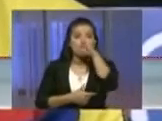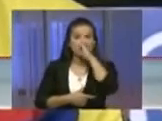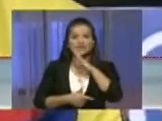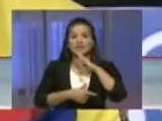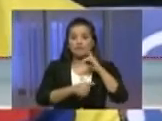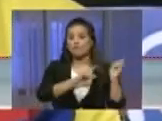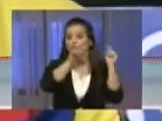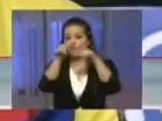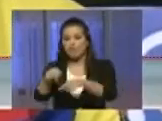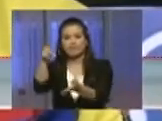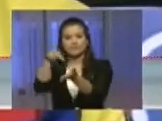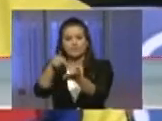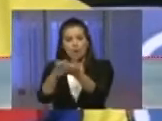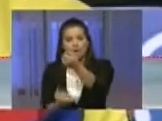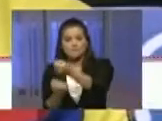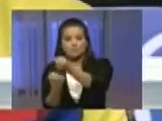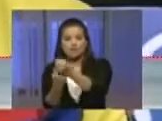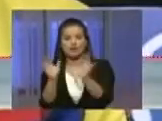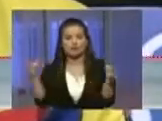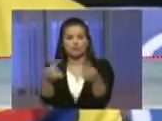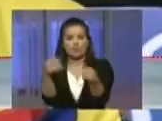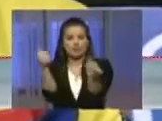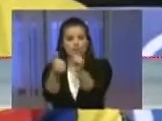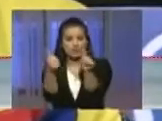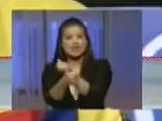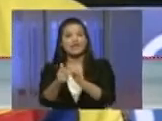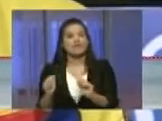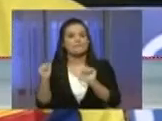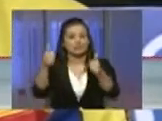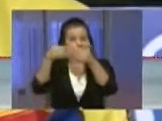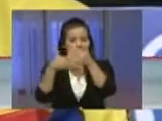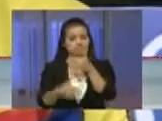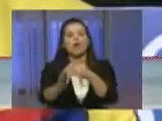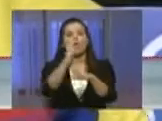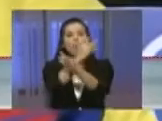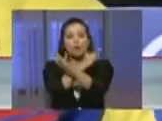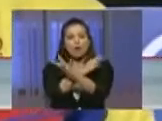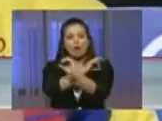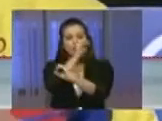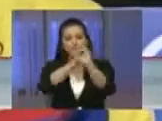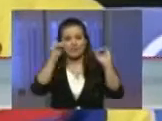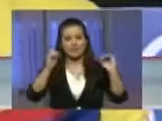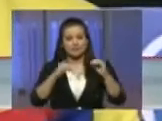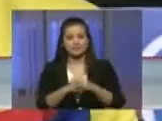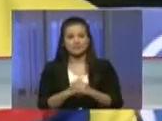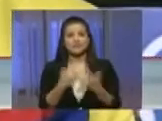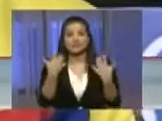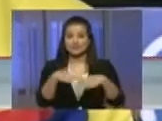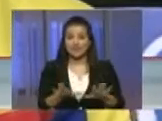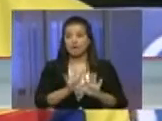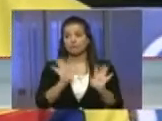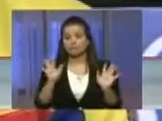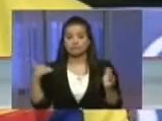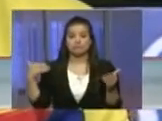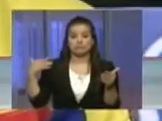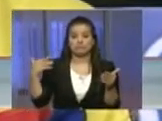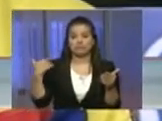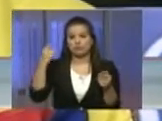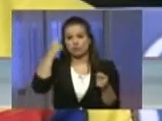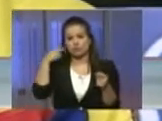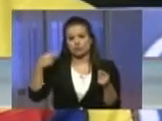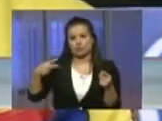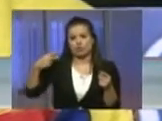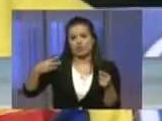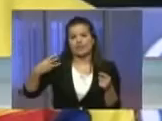delegaciones arrancó Entonces esta edición de los Juegos Olímpicos han urdo ya 5 días desde ese